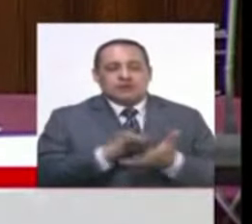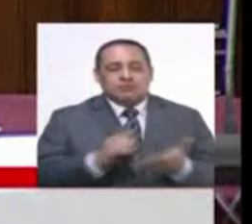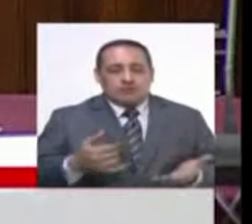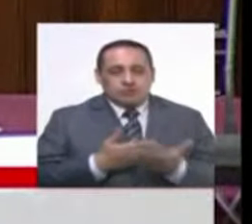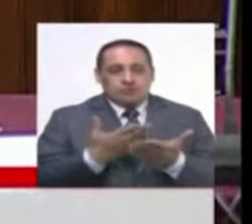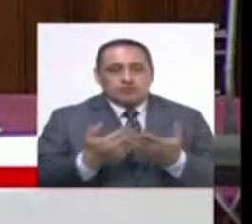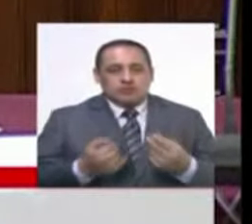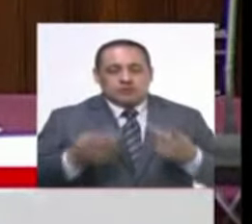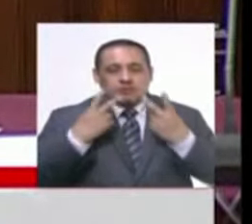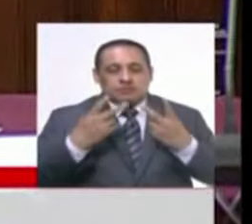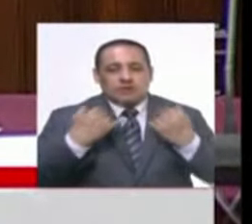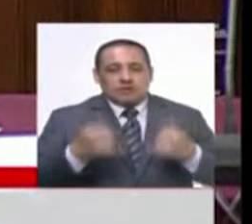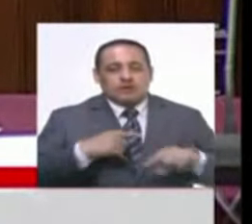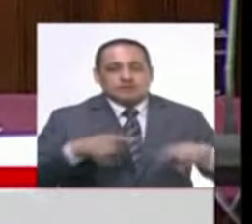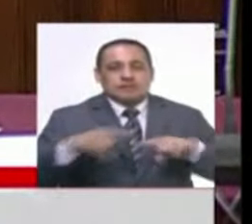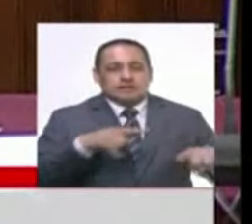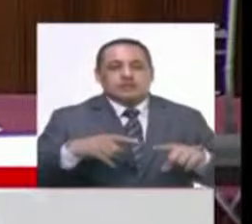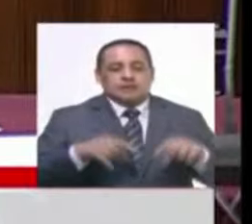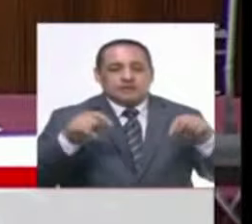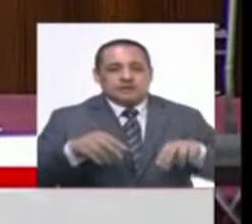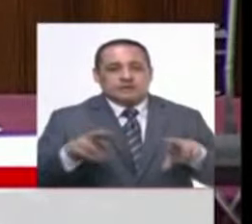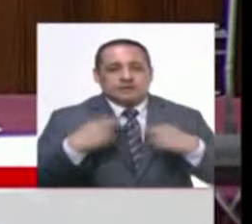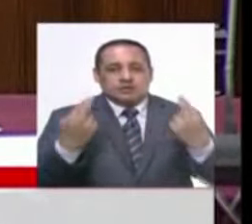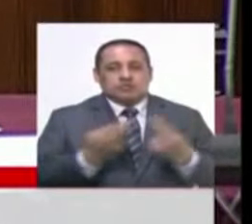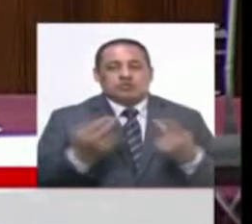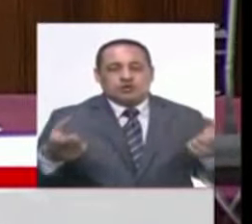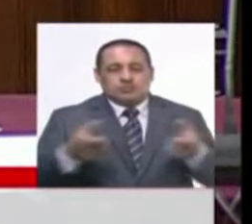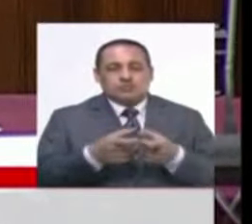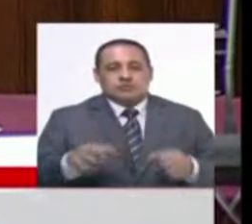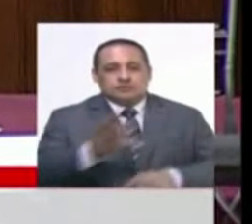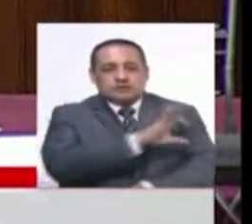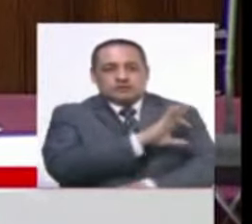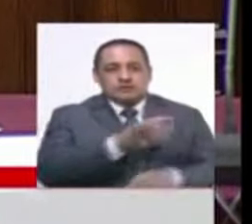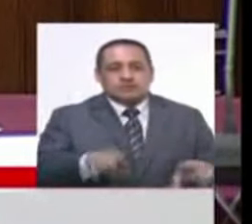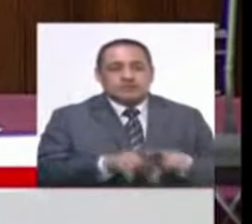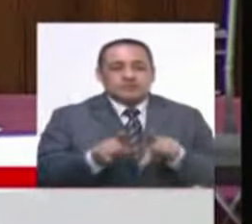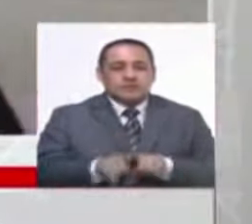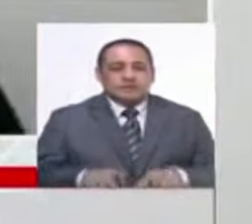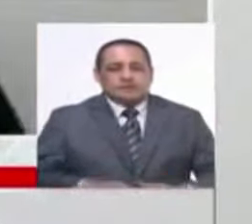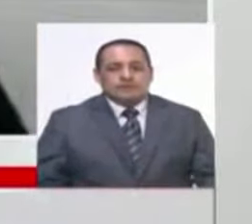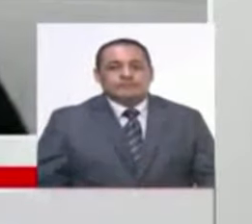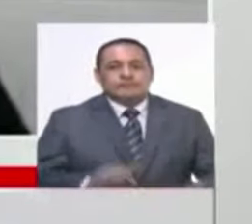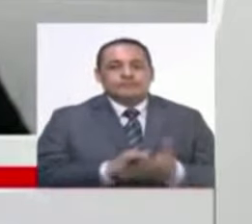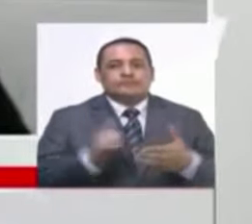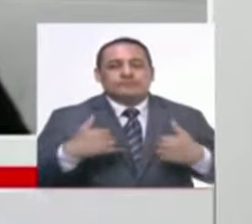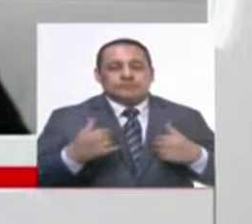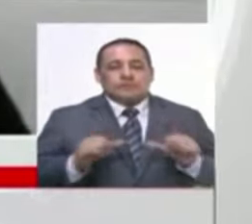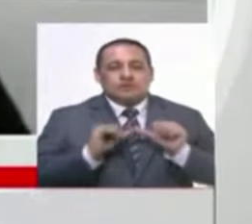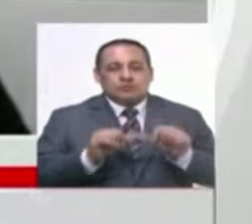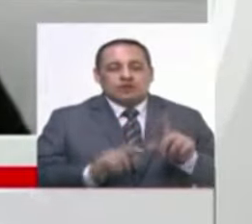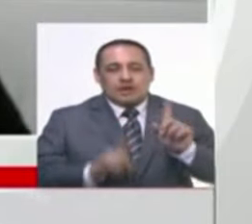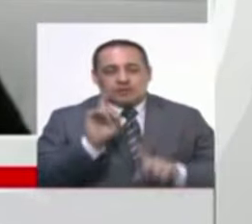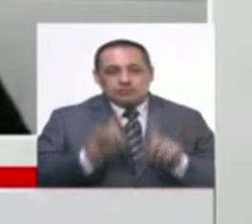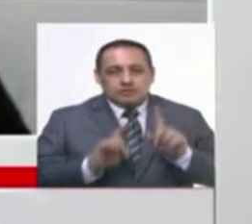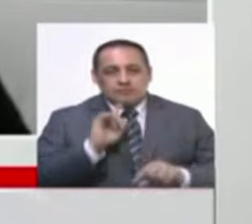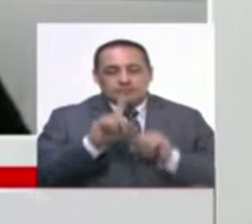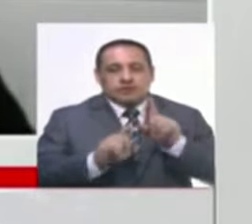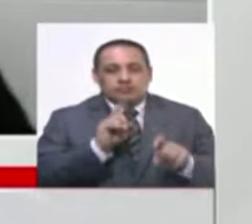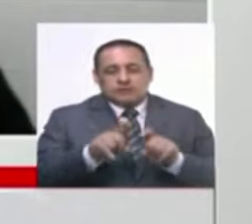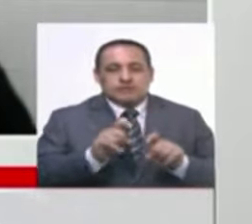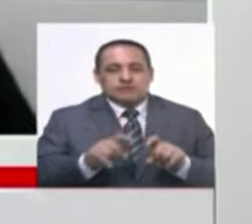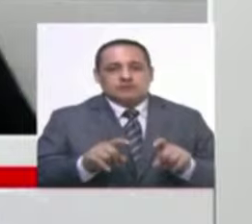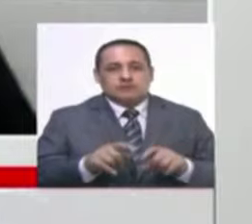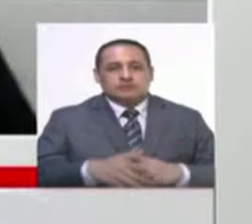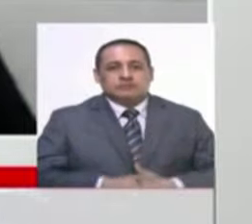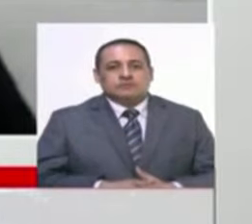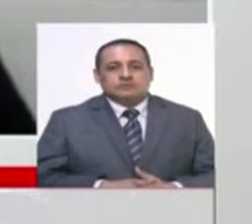a dirigir esta sesión en la comisión de fiscalización. En consecuencia, vamos a seguir con algunas preguntas.